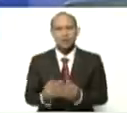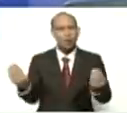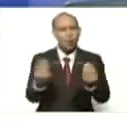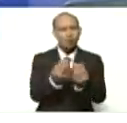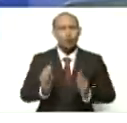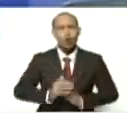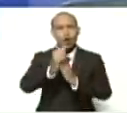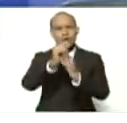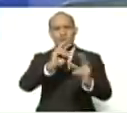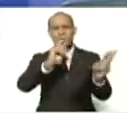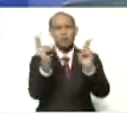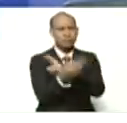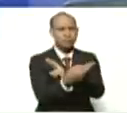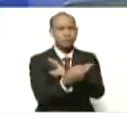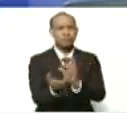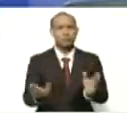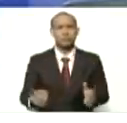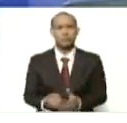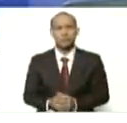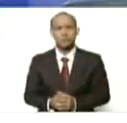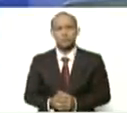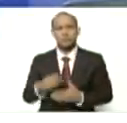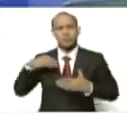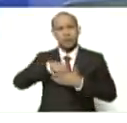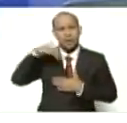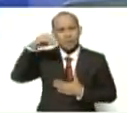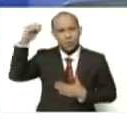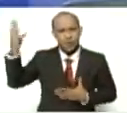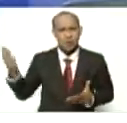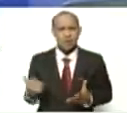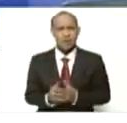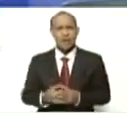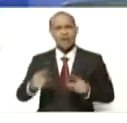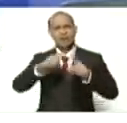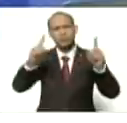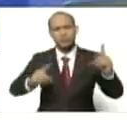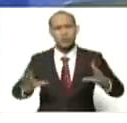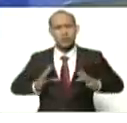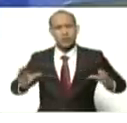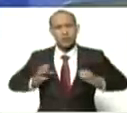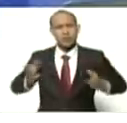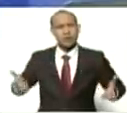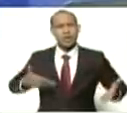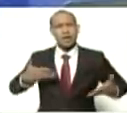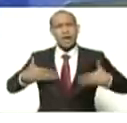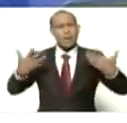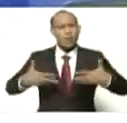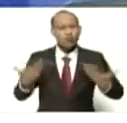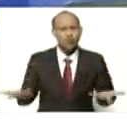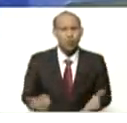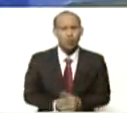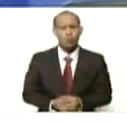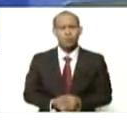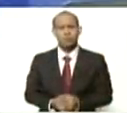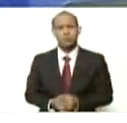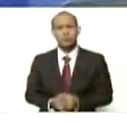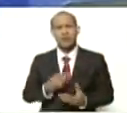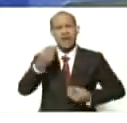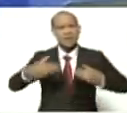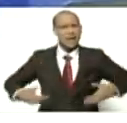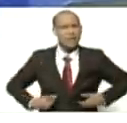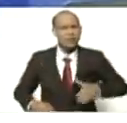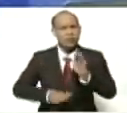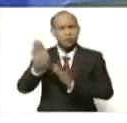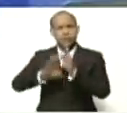renovar la espiritualidad la energía el ánimo renovar el esfuerzo para llegar